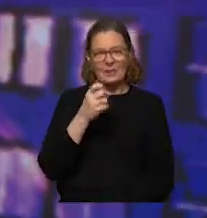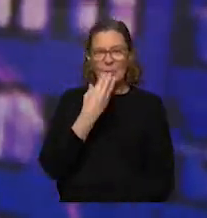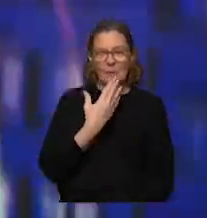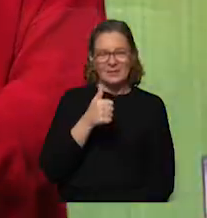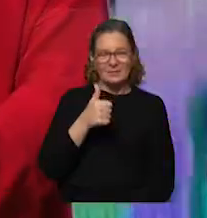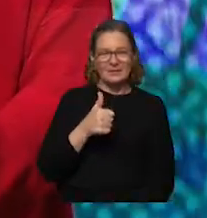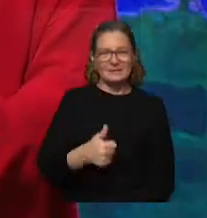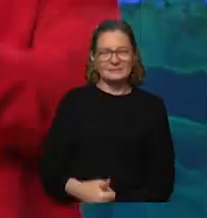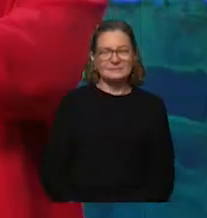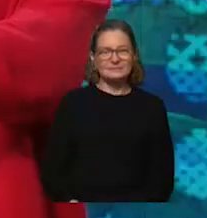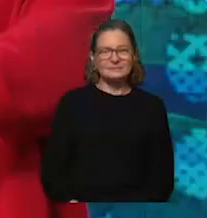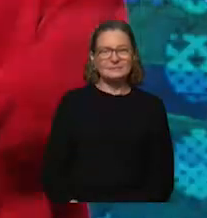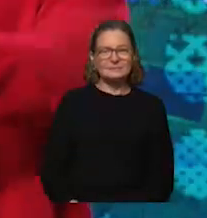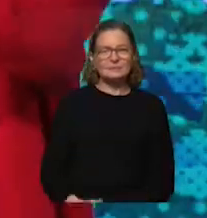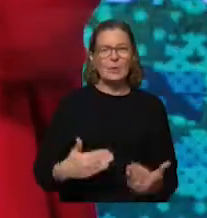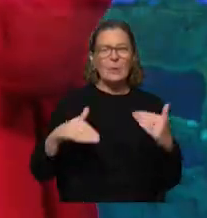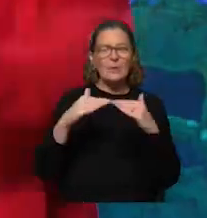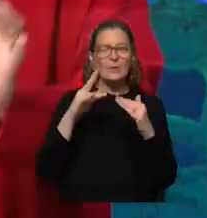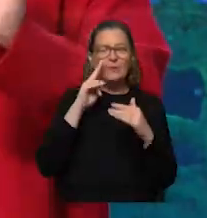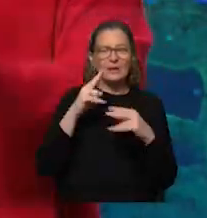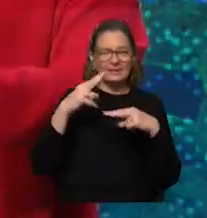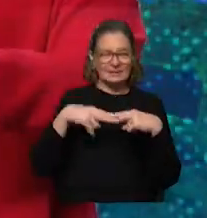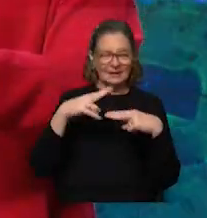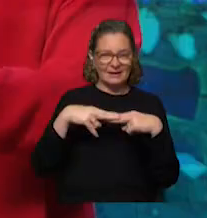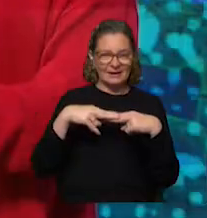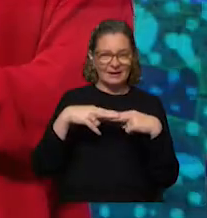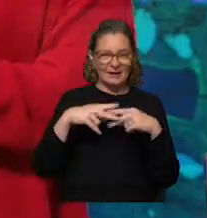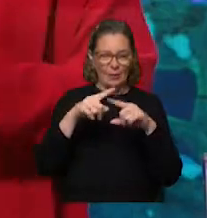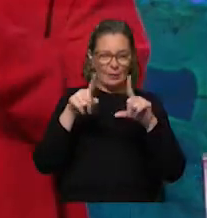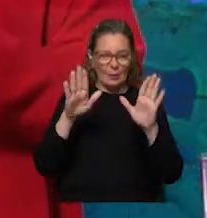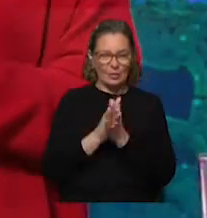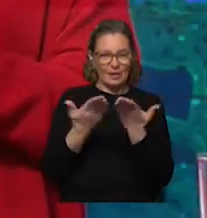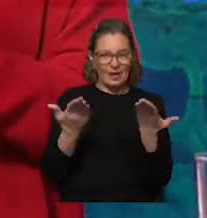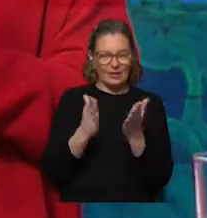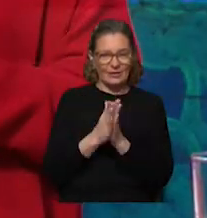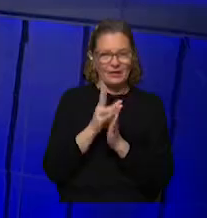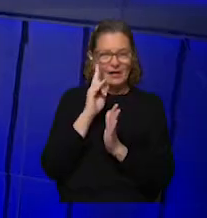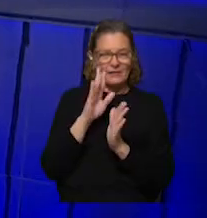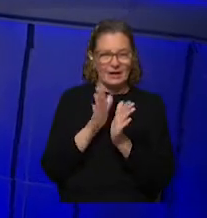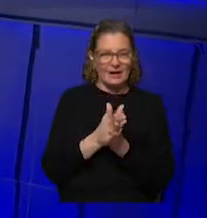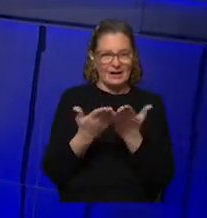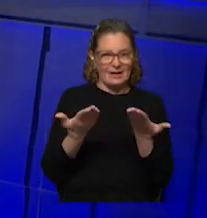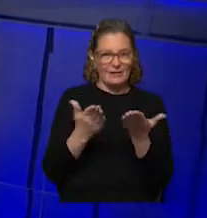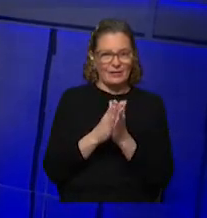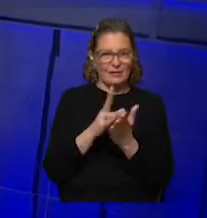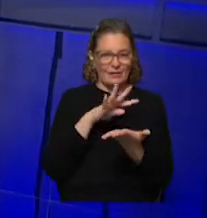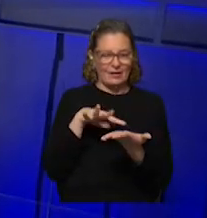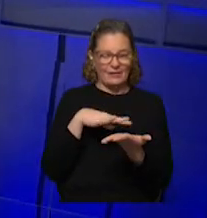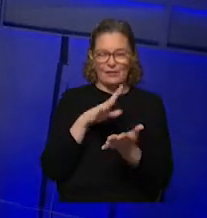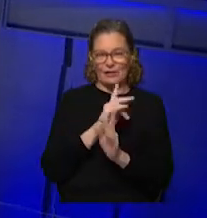no es lo mismo ver un artículo en la web o en un diario que ver tu libro ver tu libro